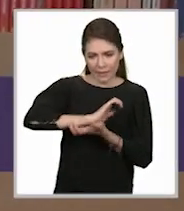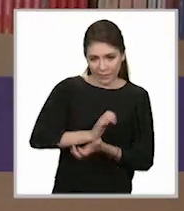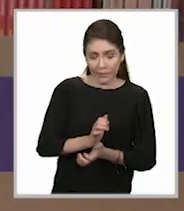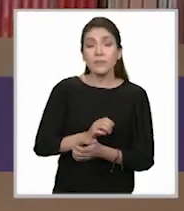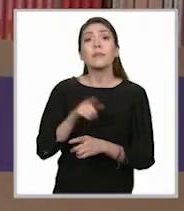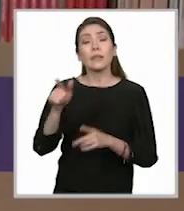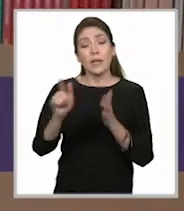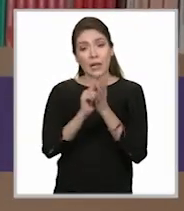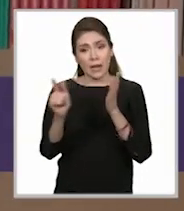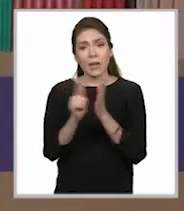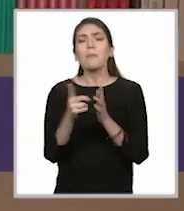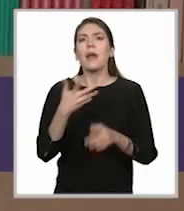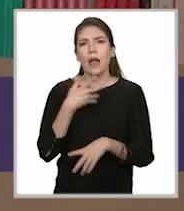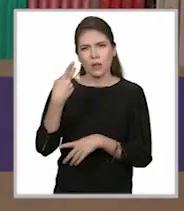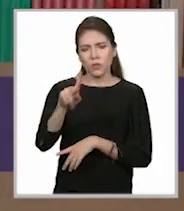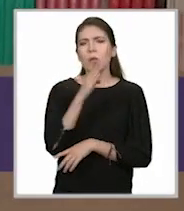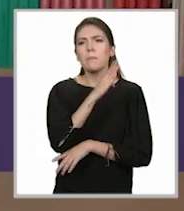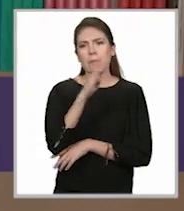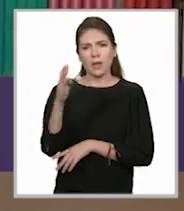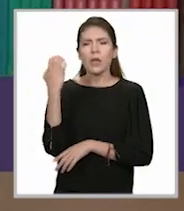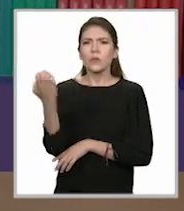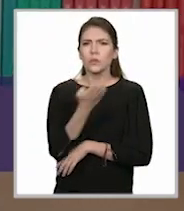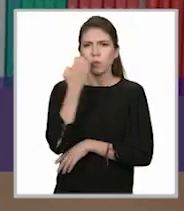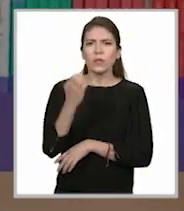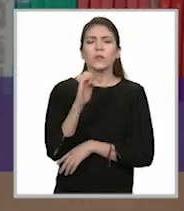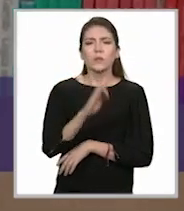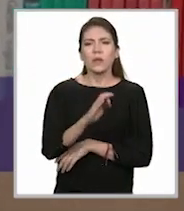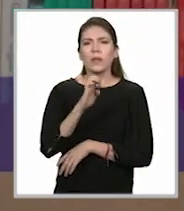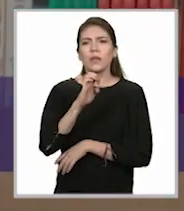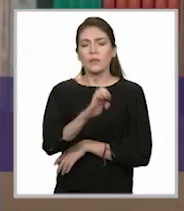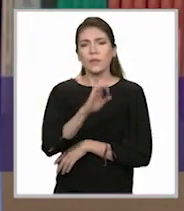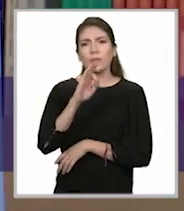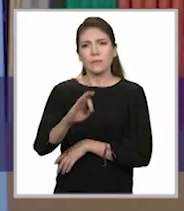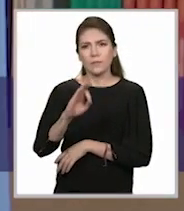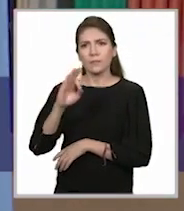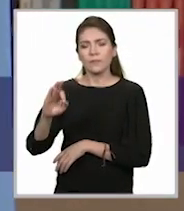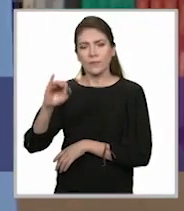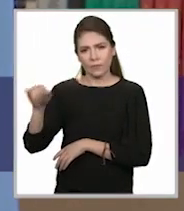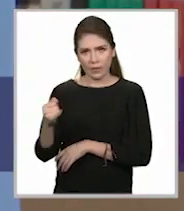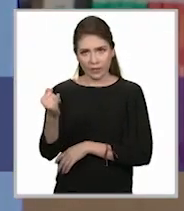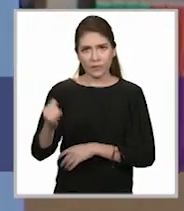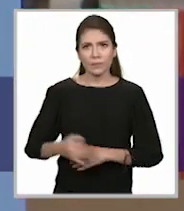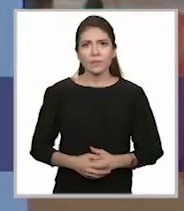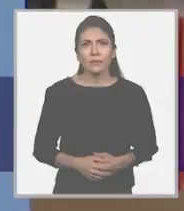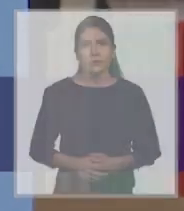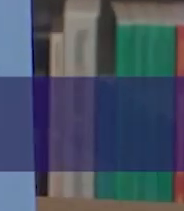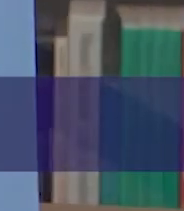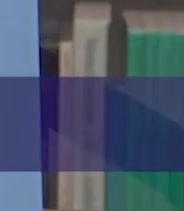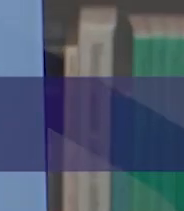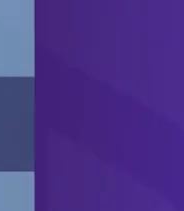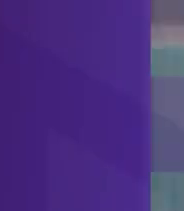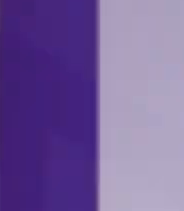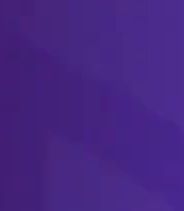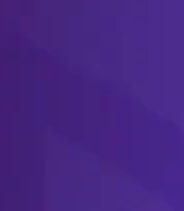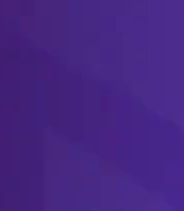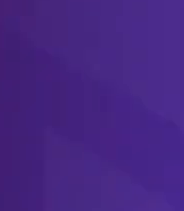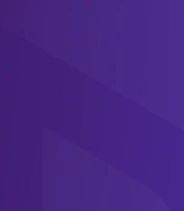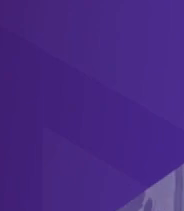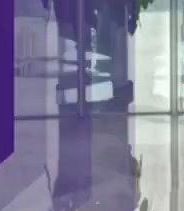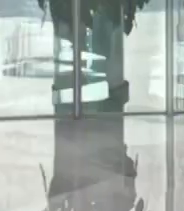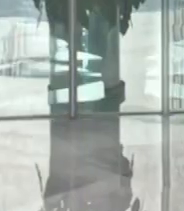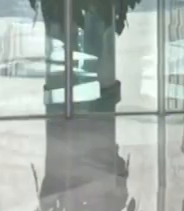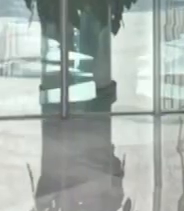obra. Está disponible en la Biblioteca Felipe Tena Ramírez de la Escuela Federal de Formación Judicial.